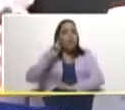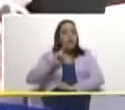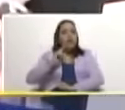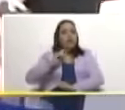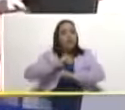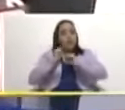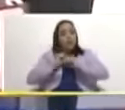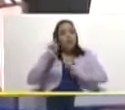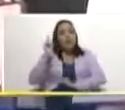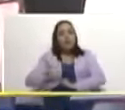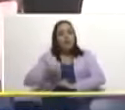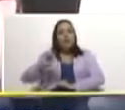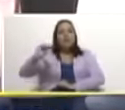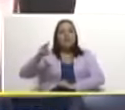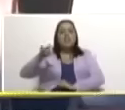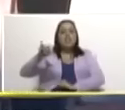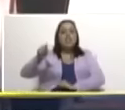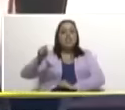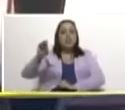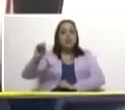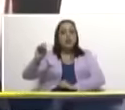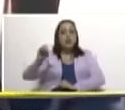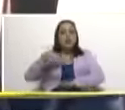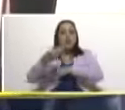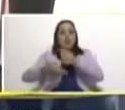Sucre y asesinarlo en Berruecos.